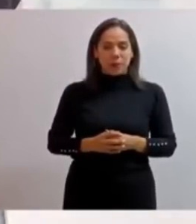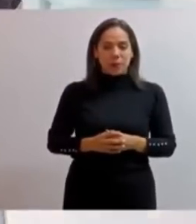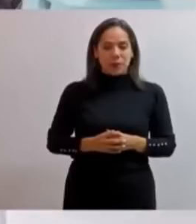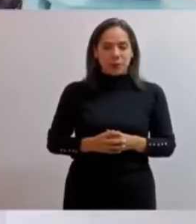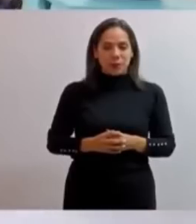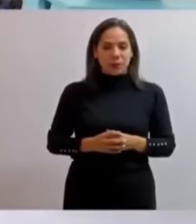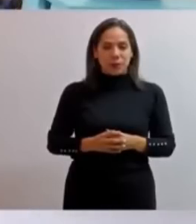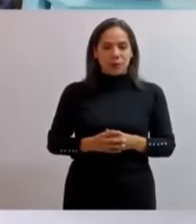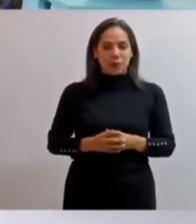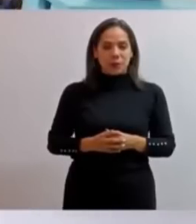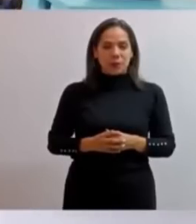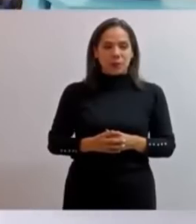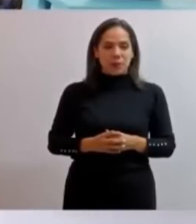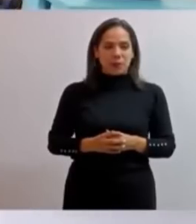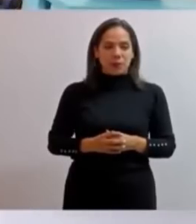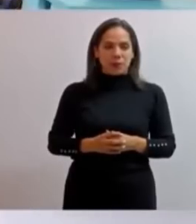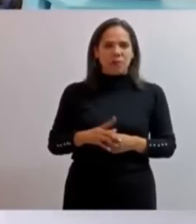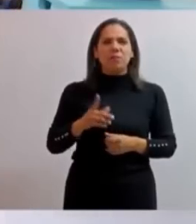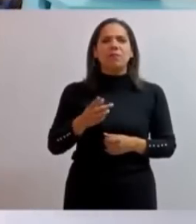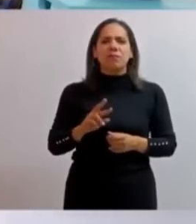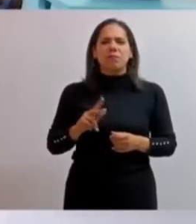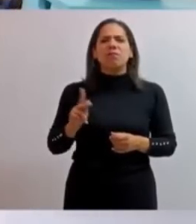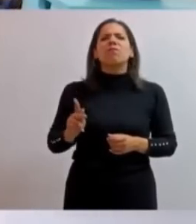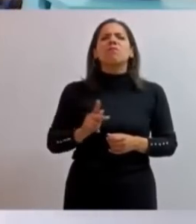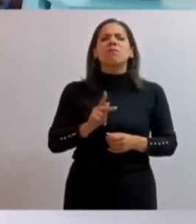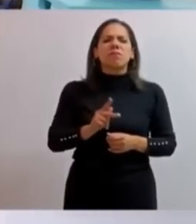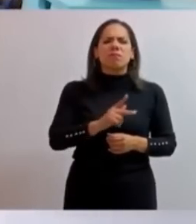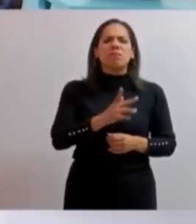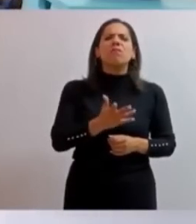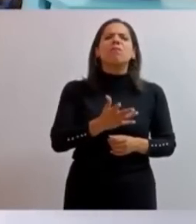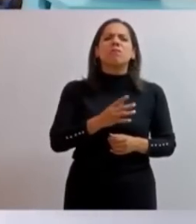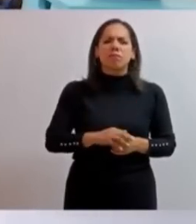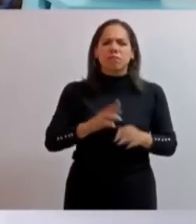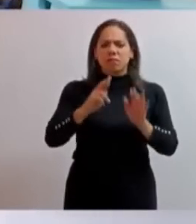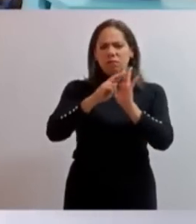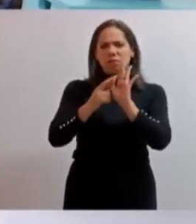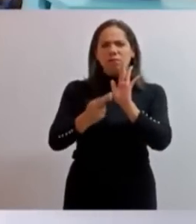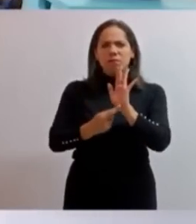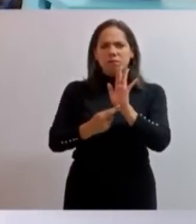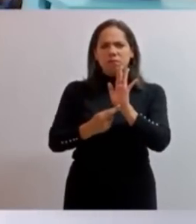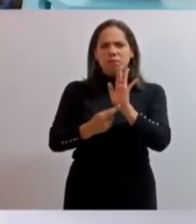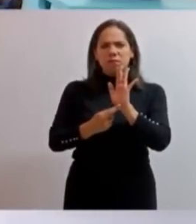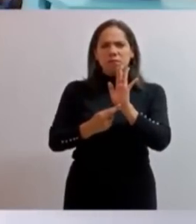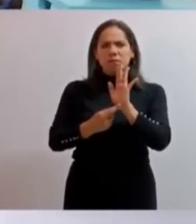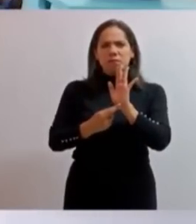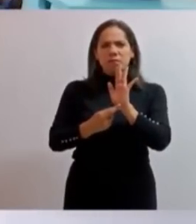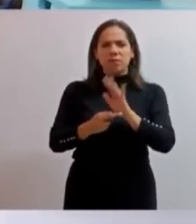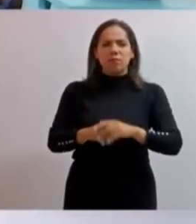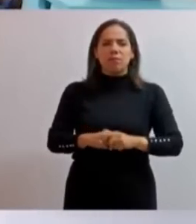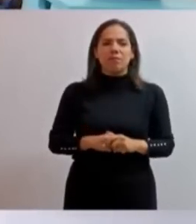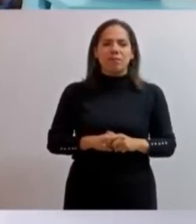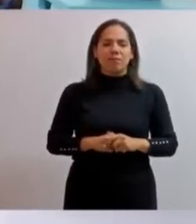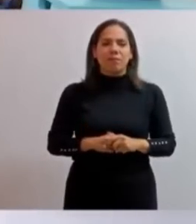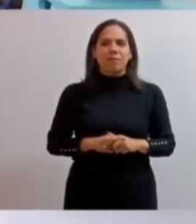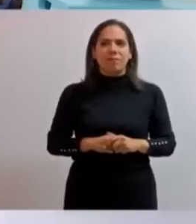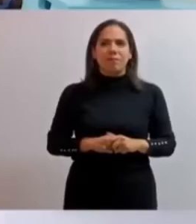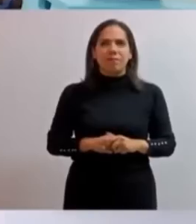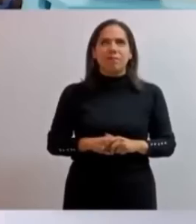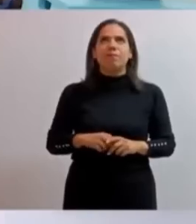que hacen? ¿Qué papel juegan los lineamientos de los CTE? A ver, son eso. O sea, no